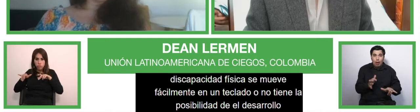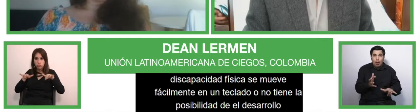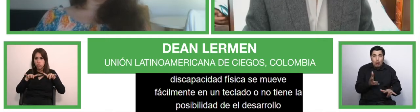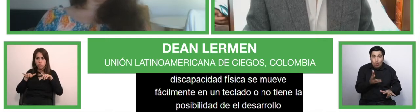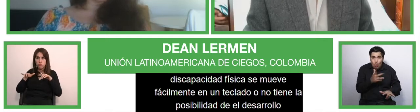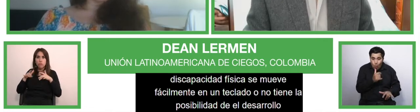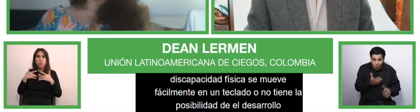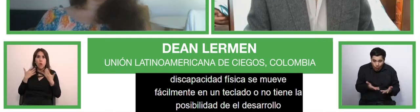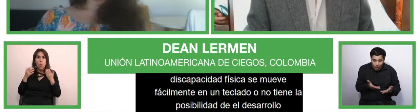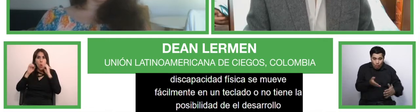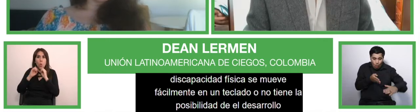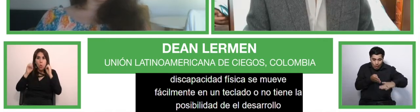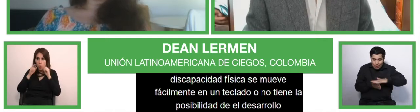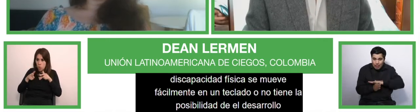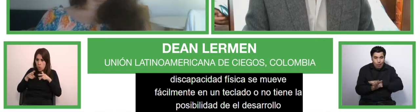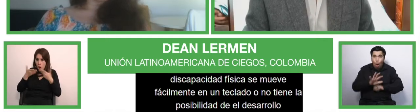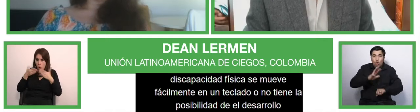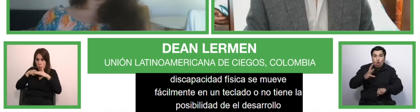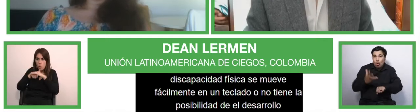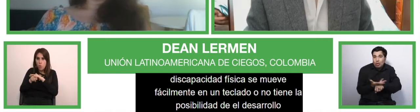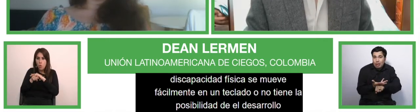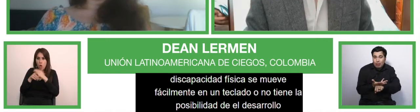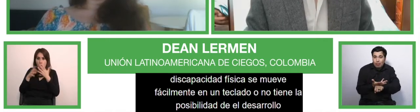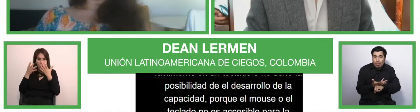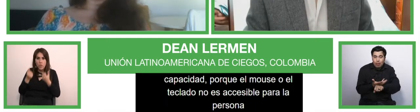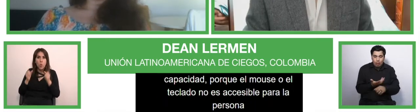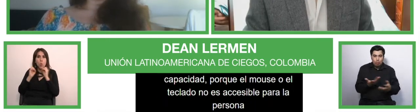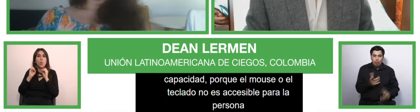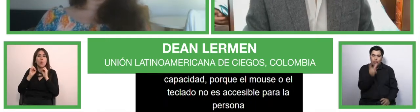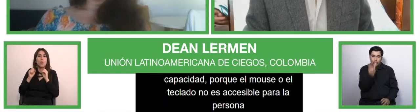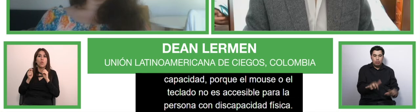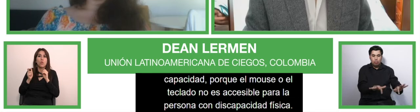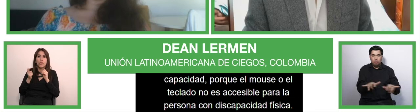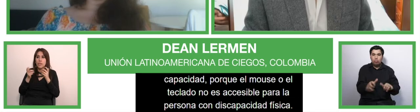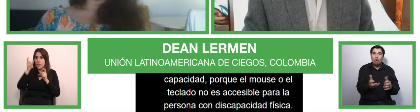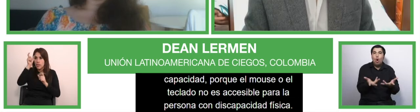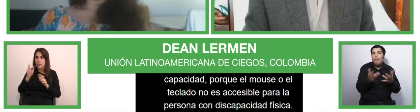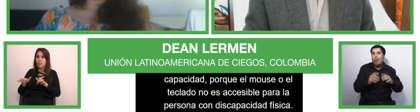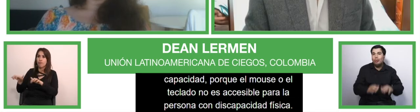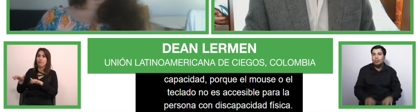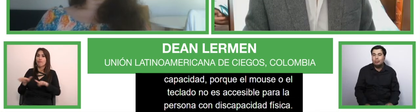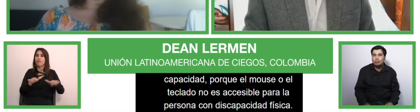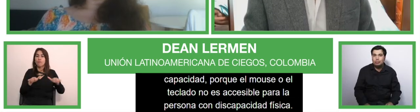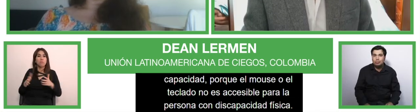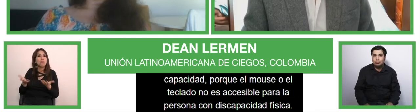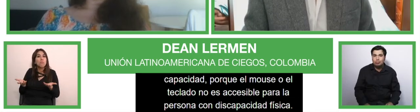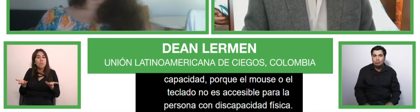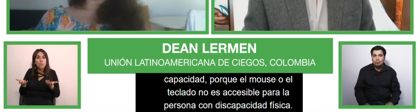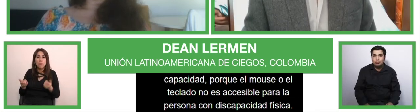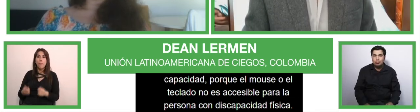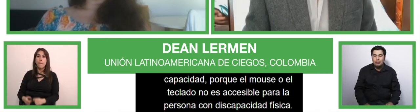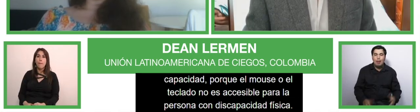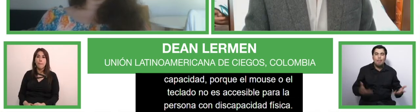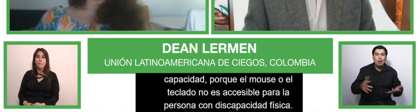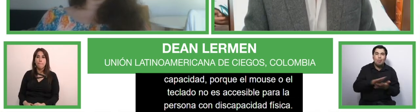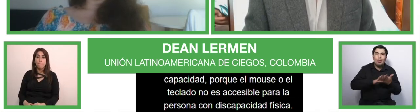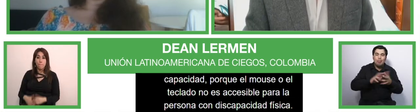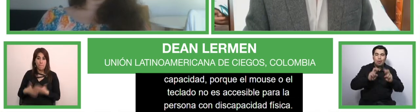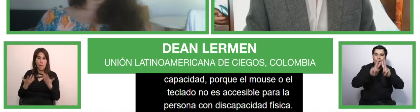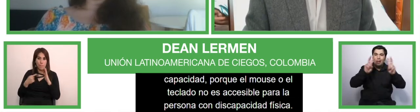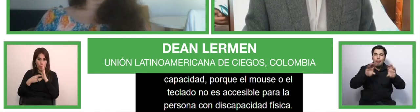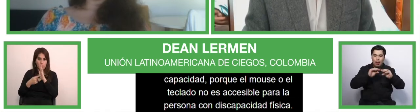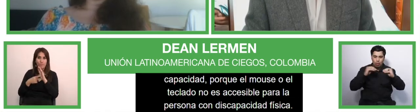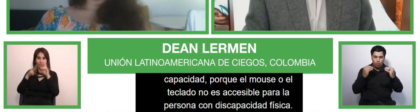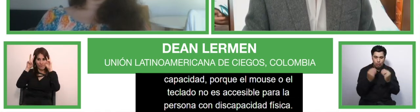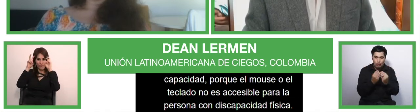discapacidad física y no es usable. Esa es una variable de la perspectiva de equipo. Pero en el tema de contenidos, no puedo olvidar a